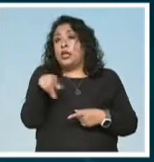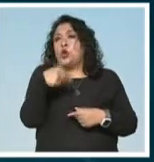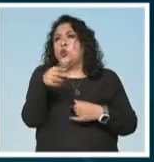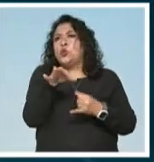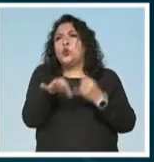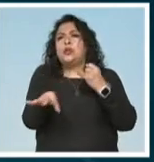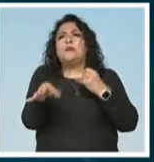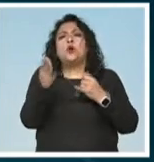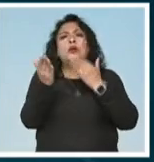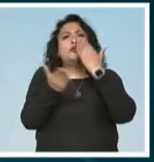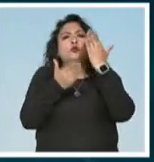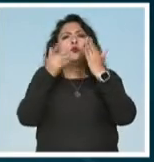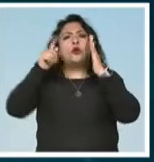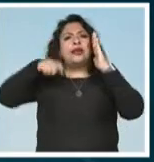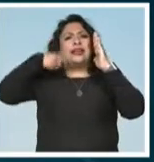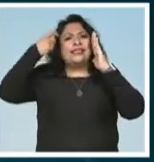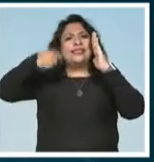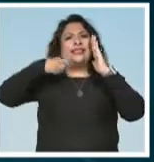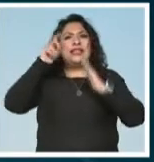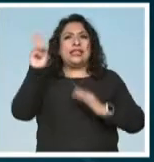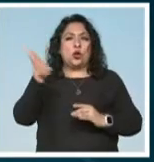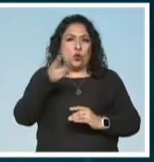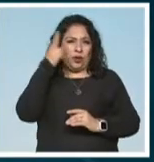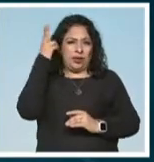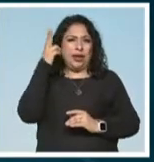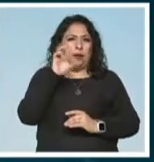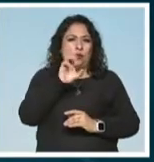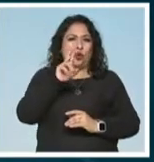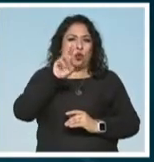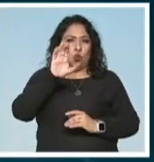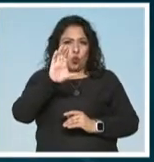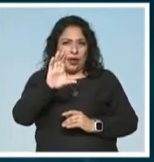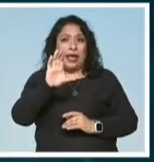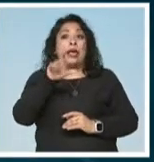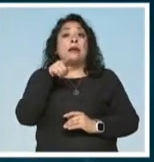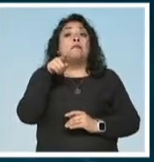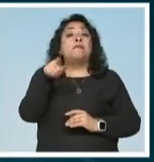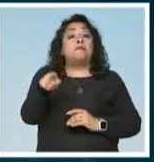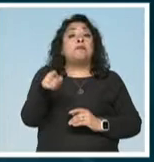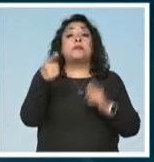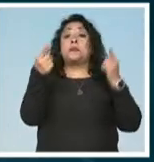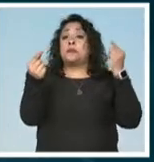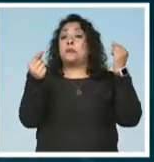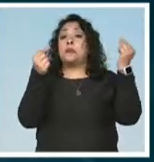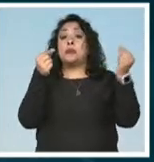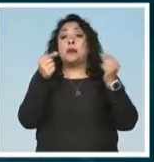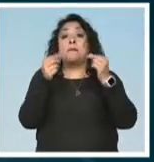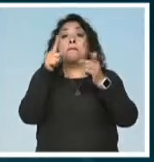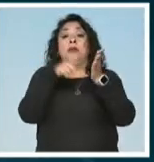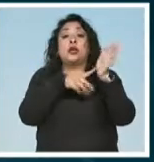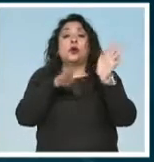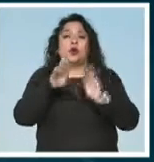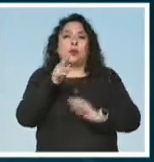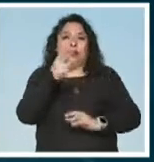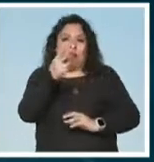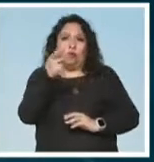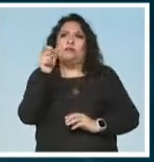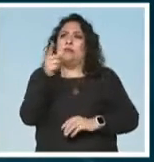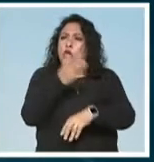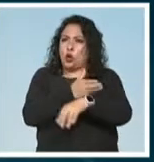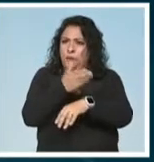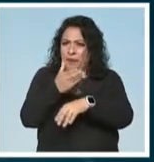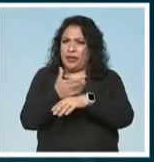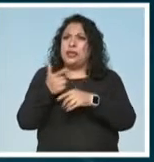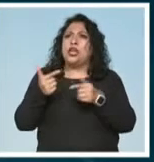finalmente hizo su carrera en cinematografía en la UNAM, en el CUEC de la UNAM, donde se recibió en el año 92. Es, por cierto, compañero